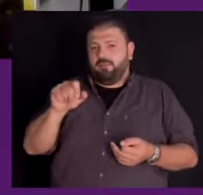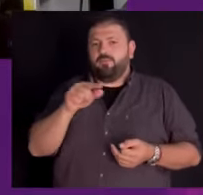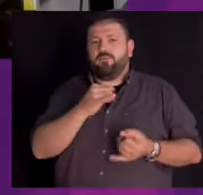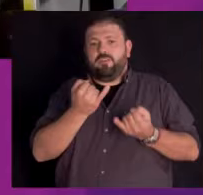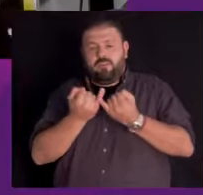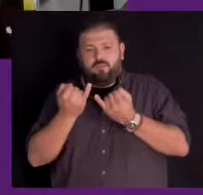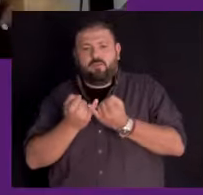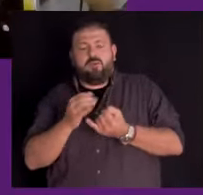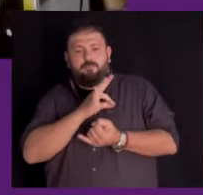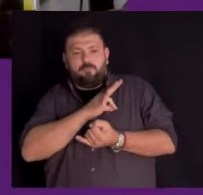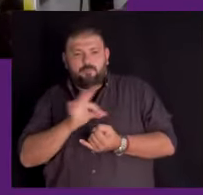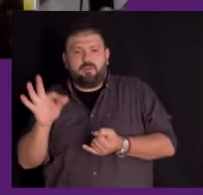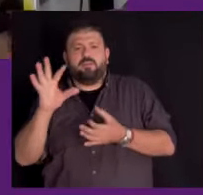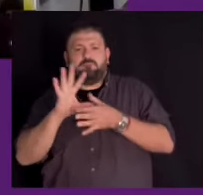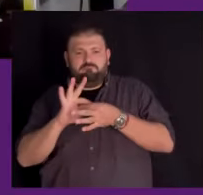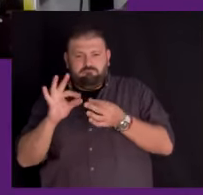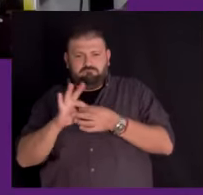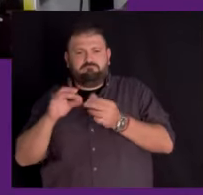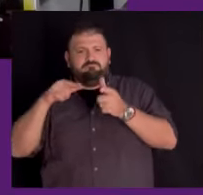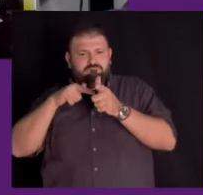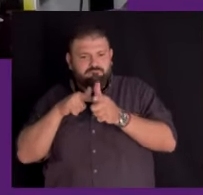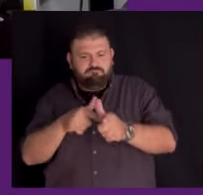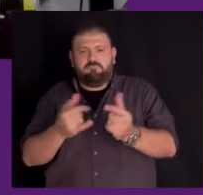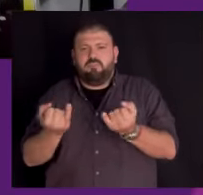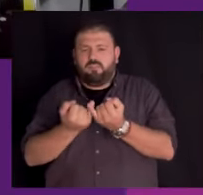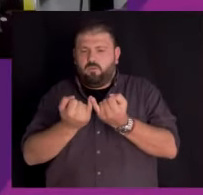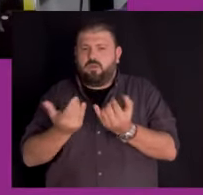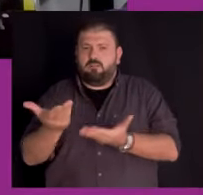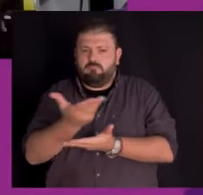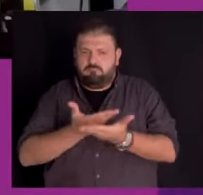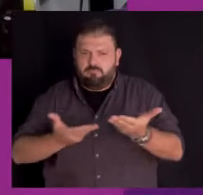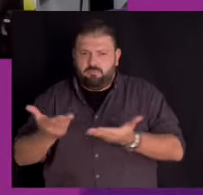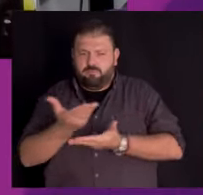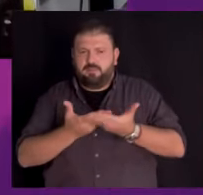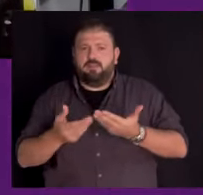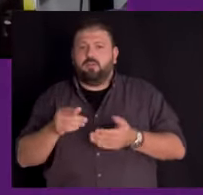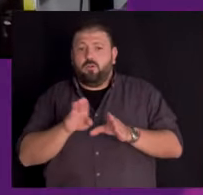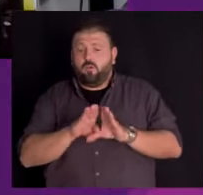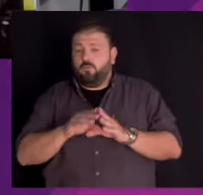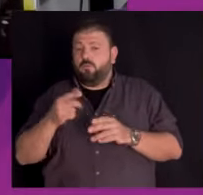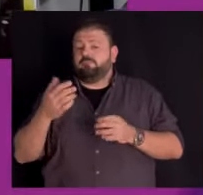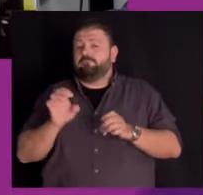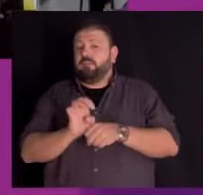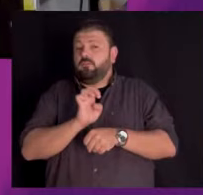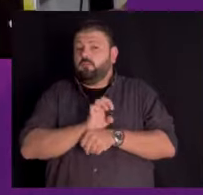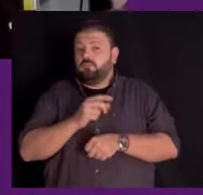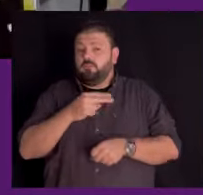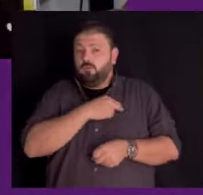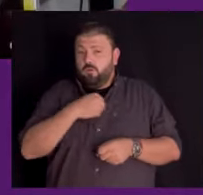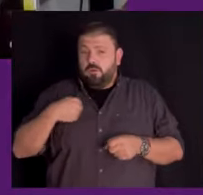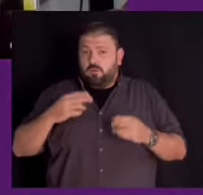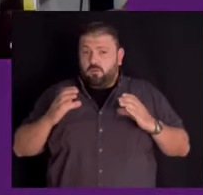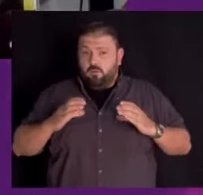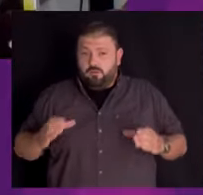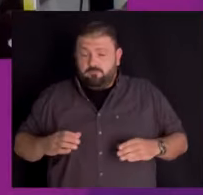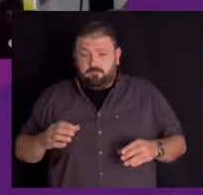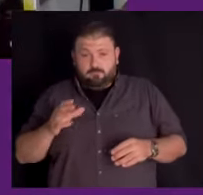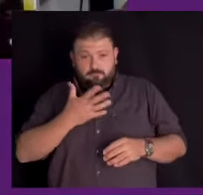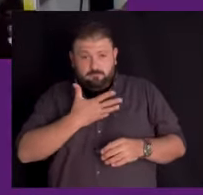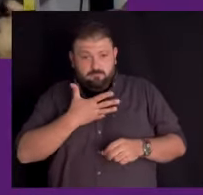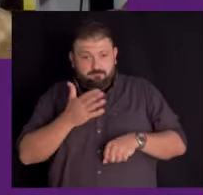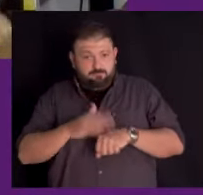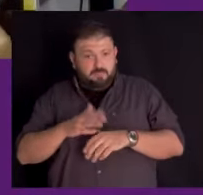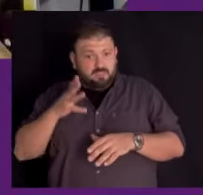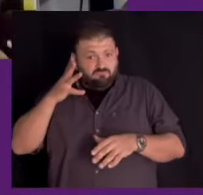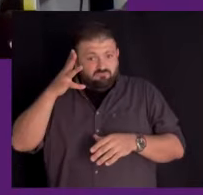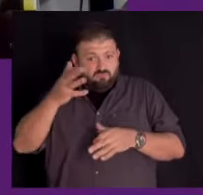favor, continuar compartiendo el que entonces nuestro sistema nervioso va más allá, Beto, del tema